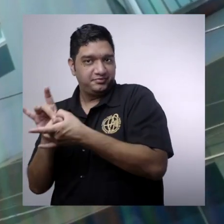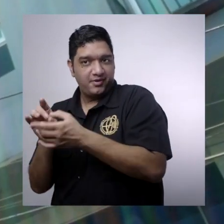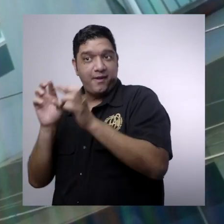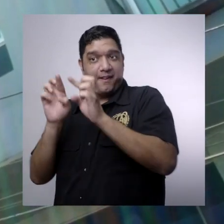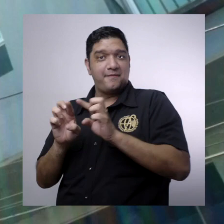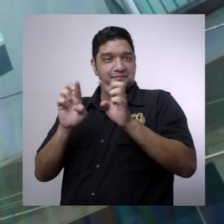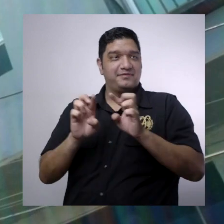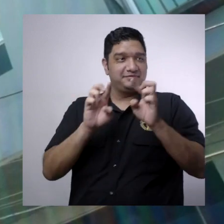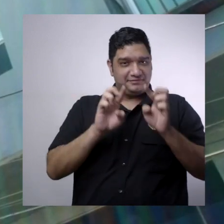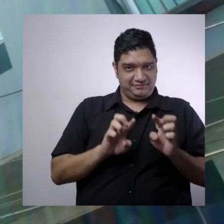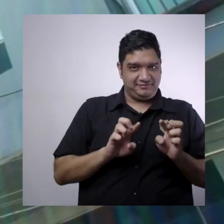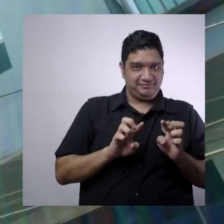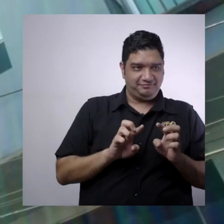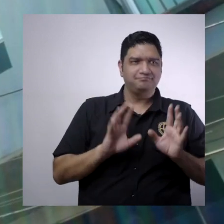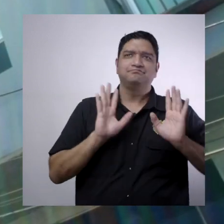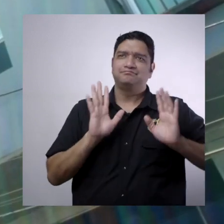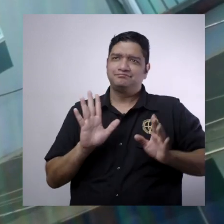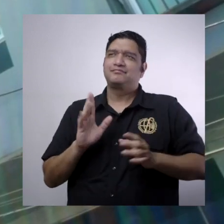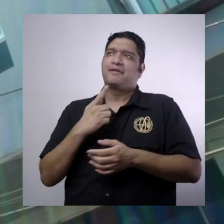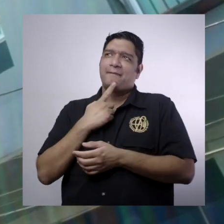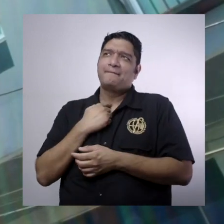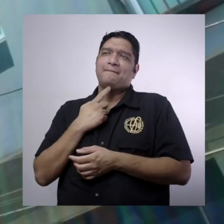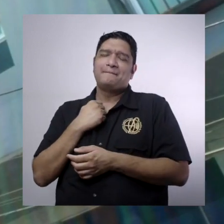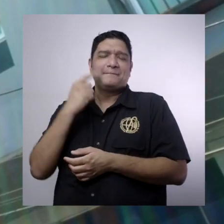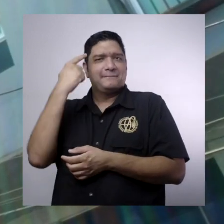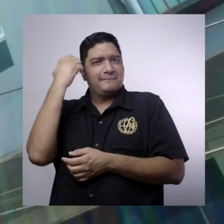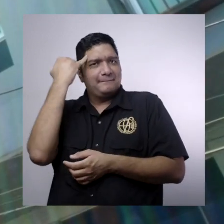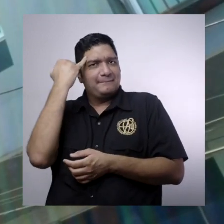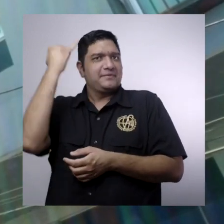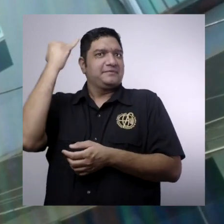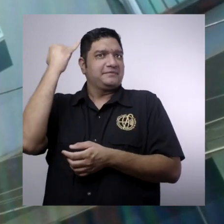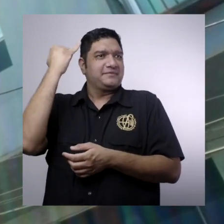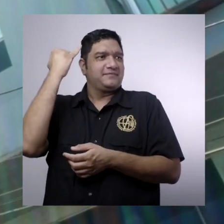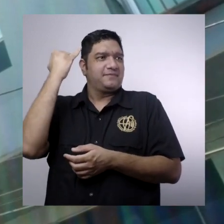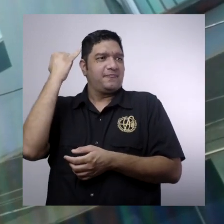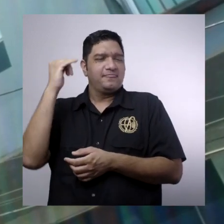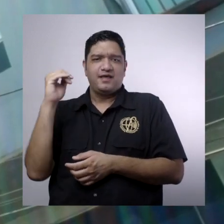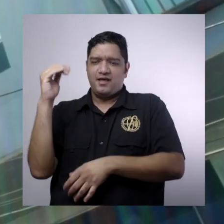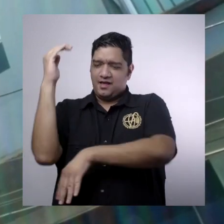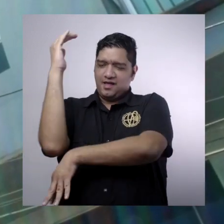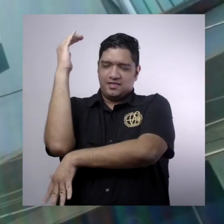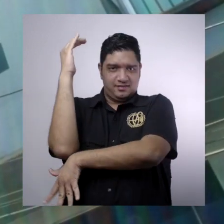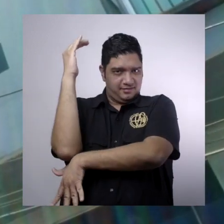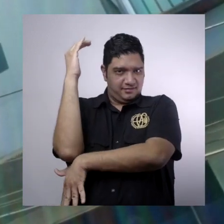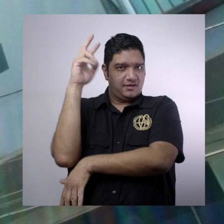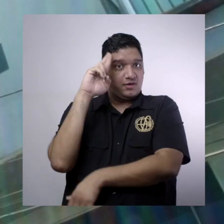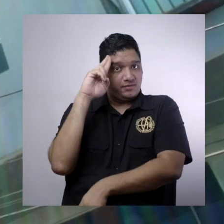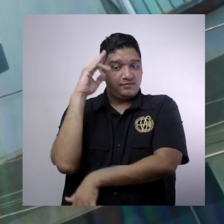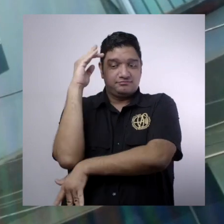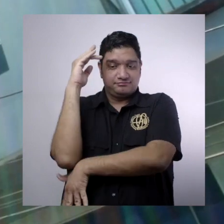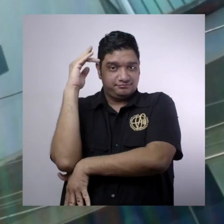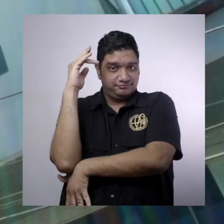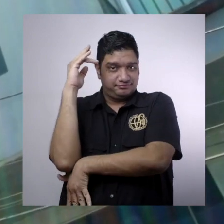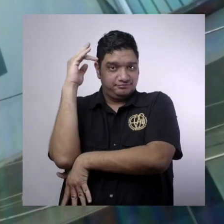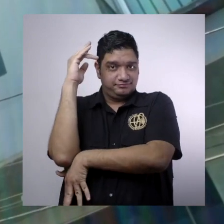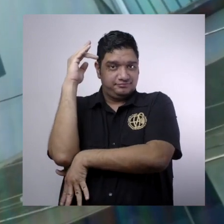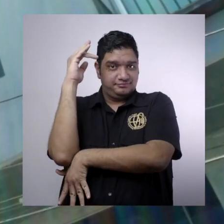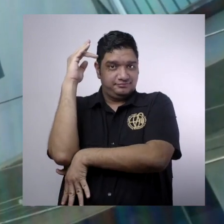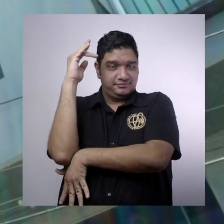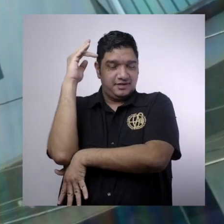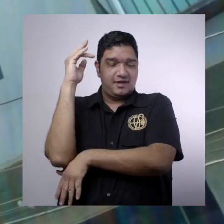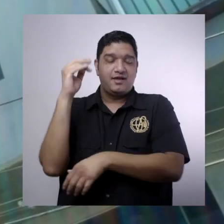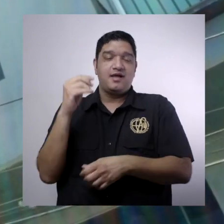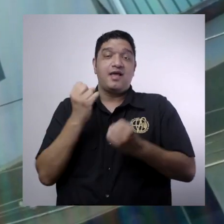salen de una manera fortificada, salen mucho más fuertes. Esa